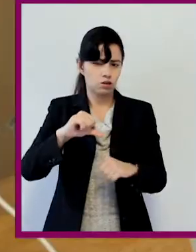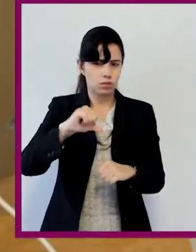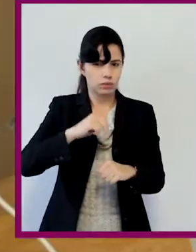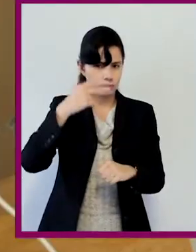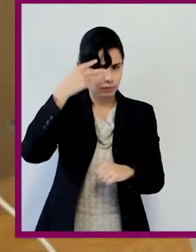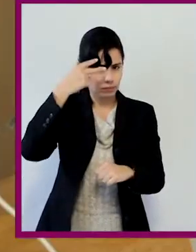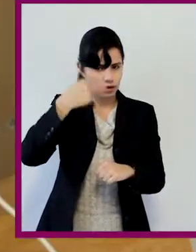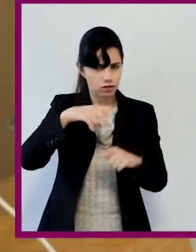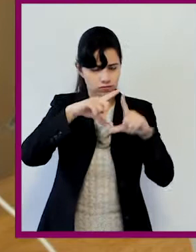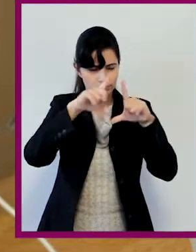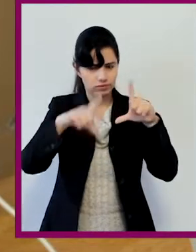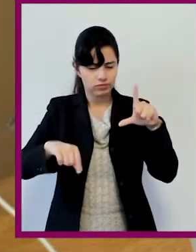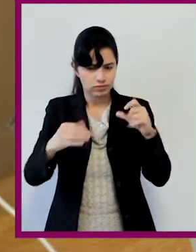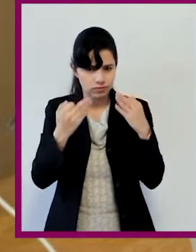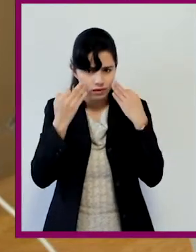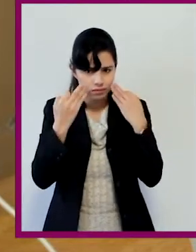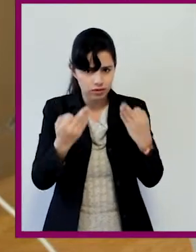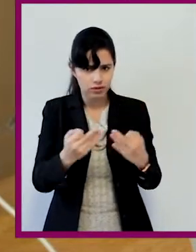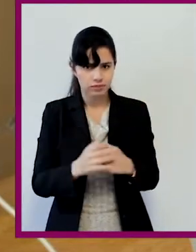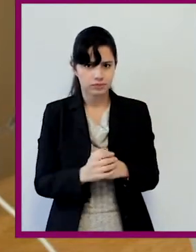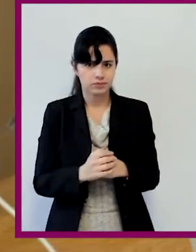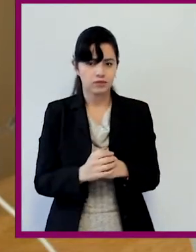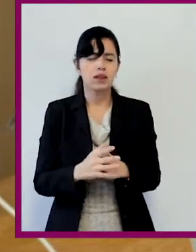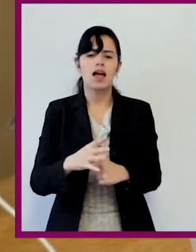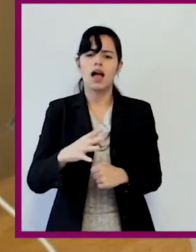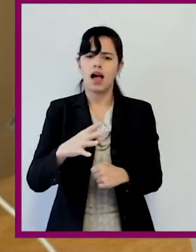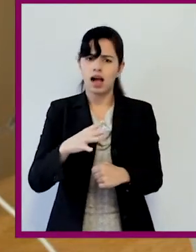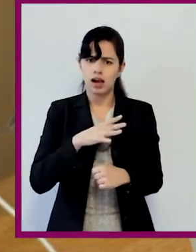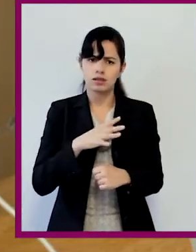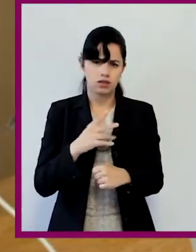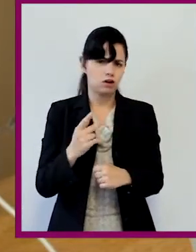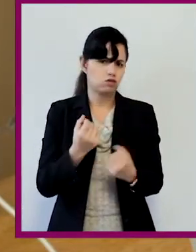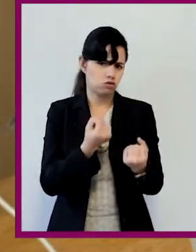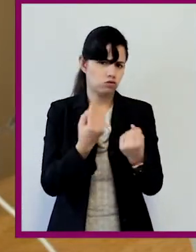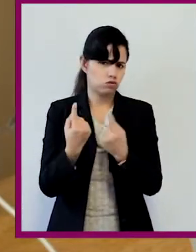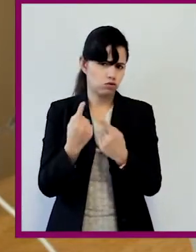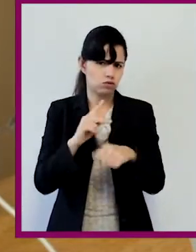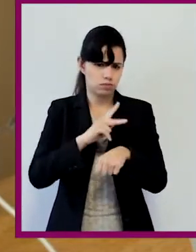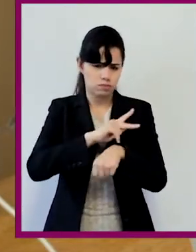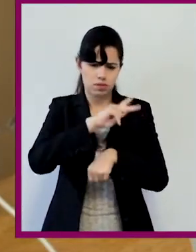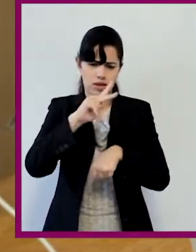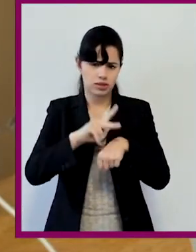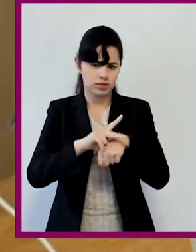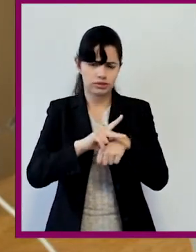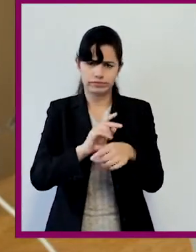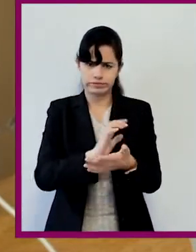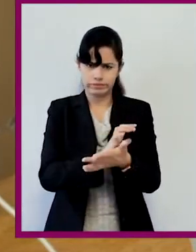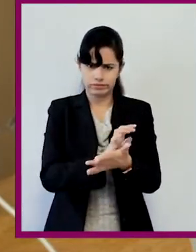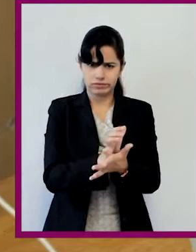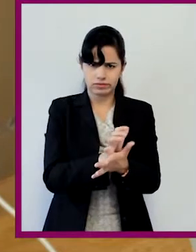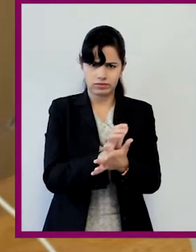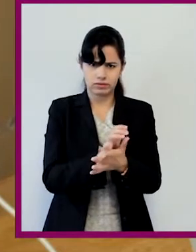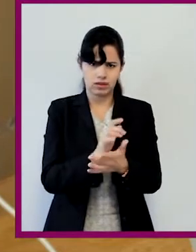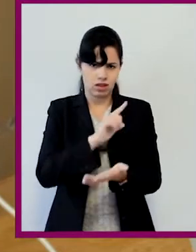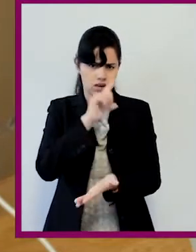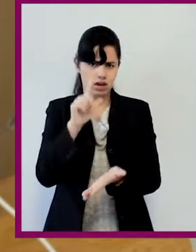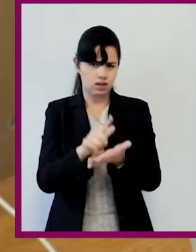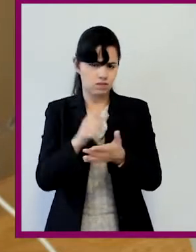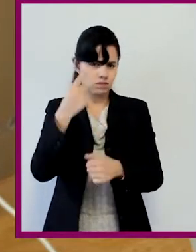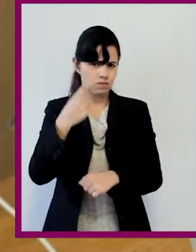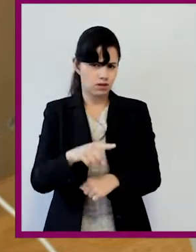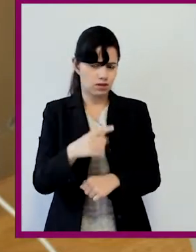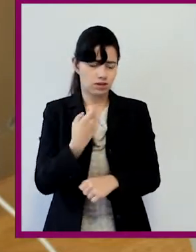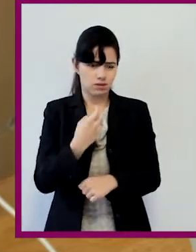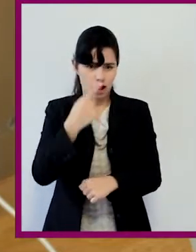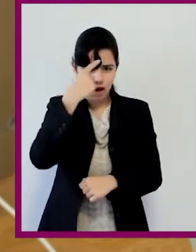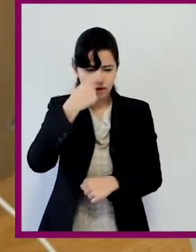de políticas discriminatorias, países que discriminan abiertamente y todo eso nos parece fácil de identificar. Pero ¿en qué aspectos de